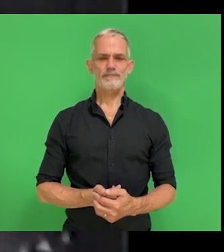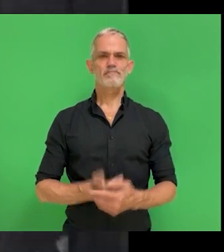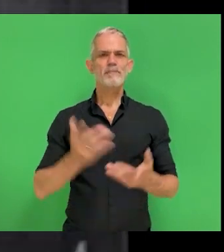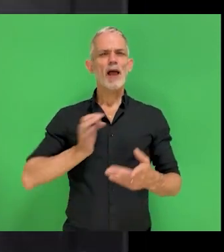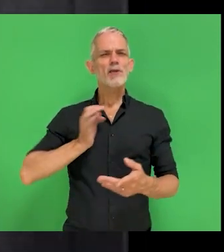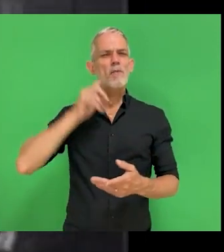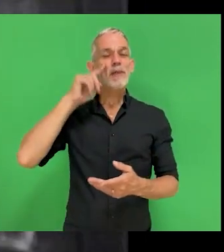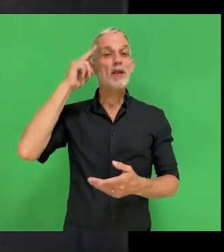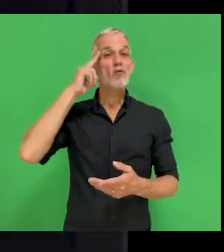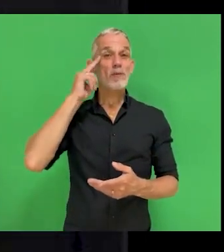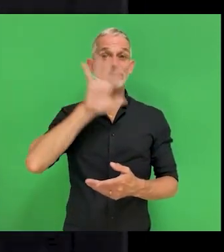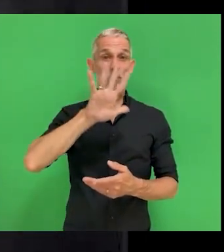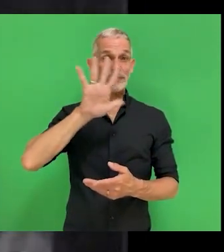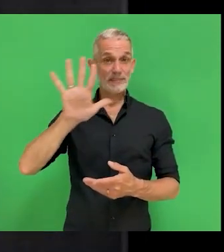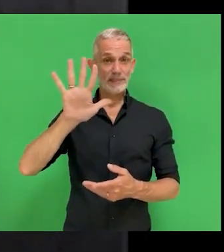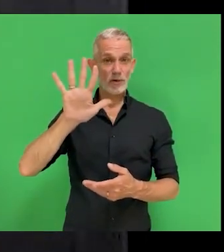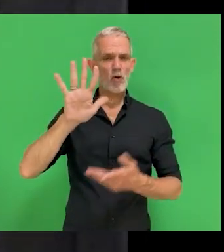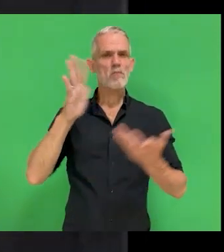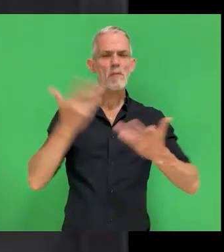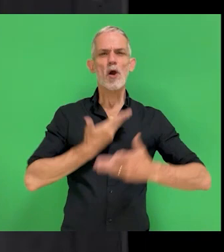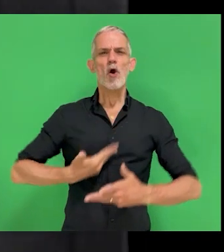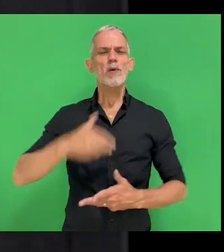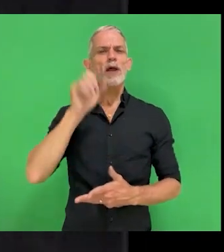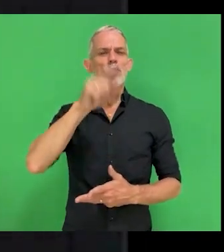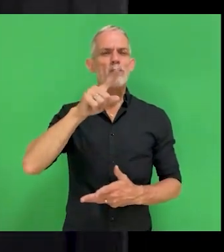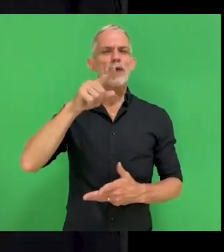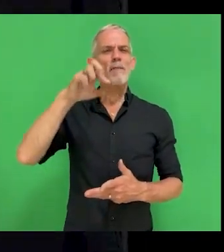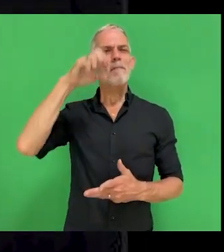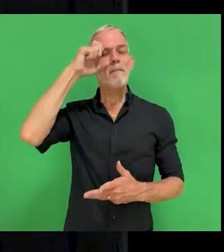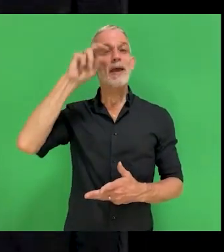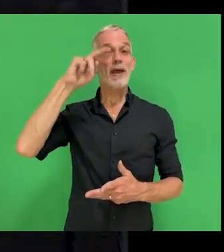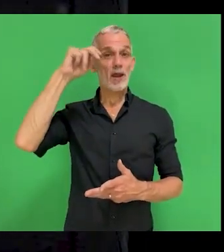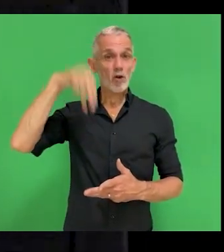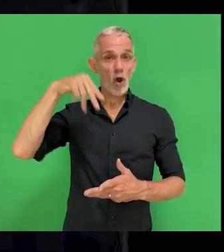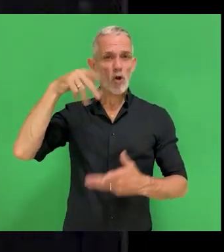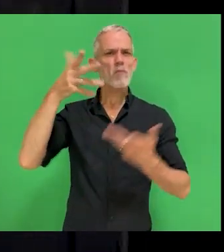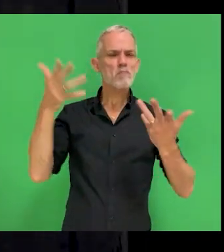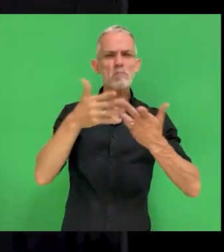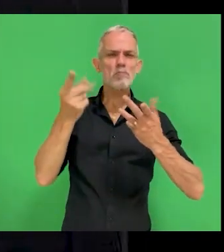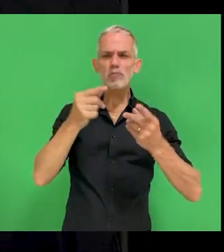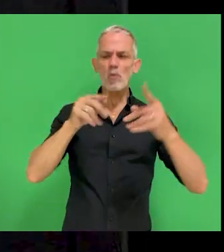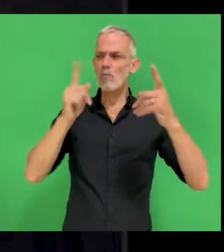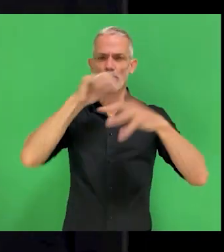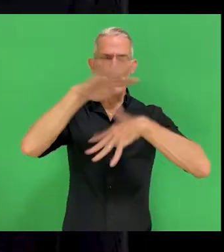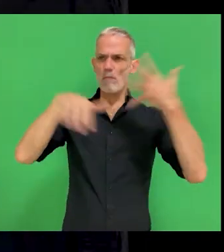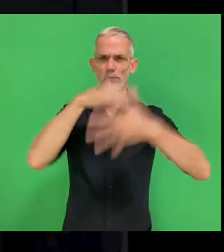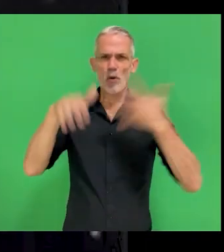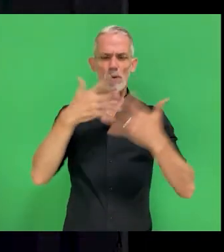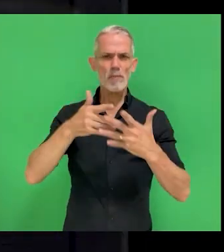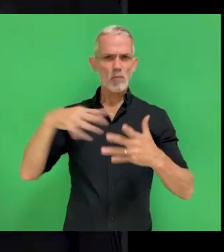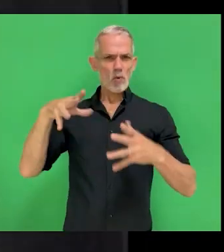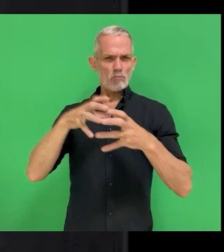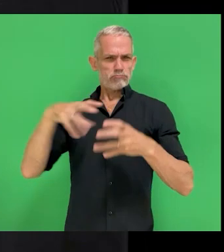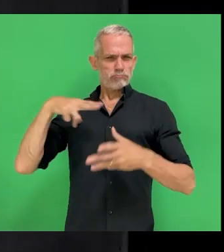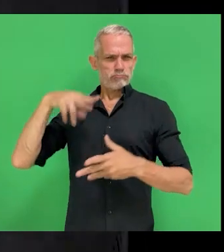En el año 1955, el gobierno democrático de Juan Domingo Perón atravesaba una crisis profunda con la élite